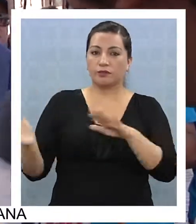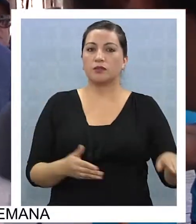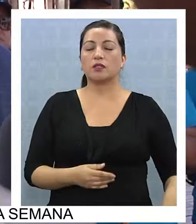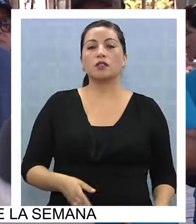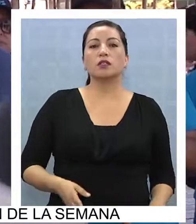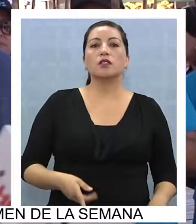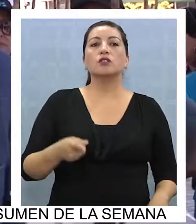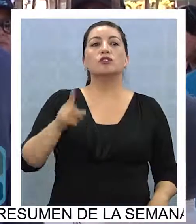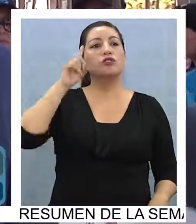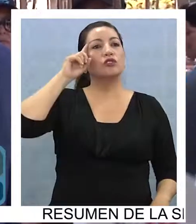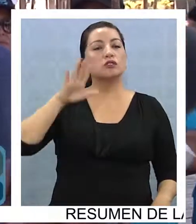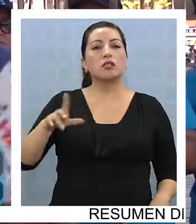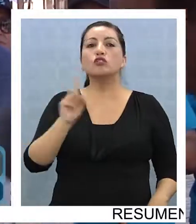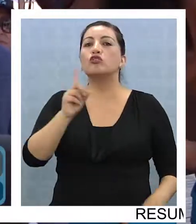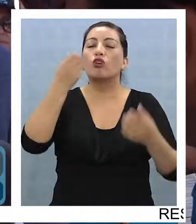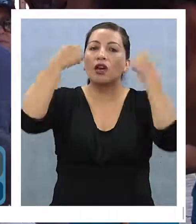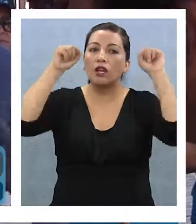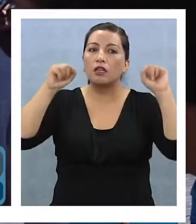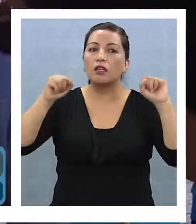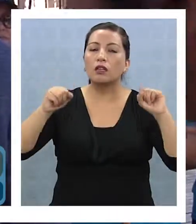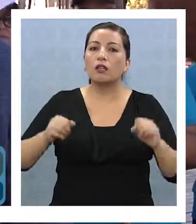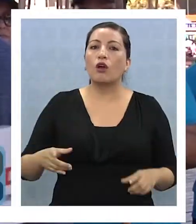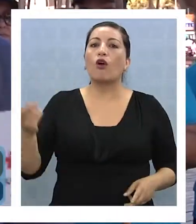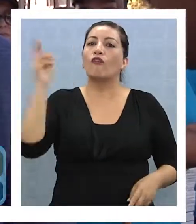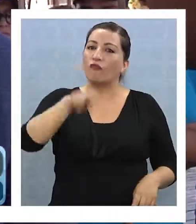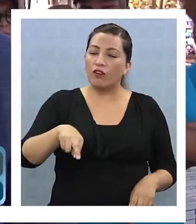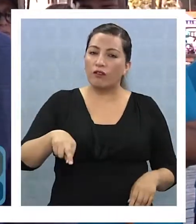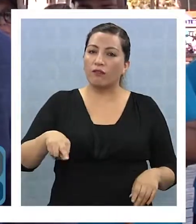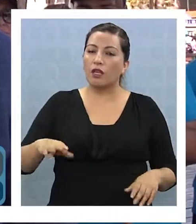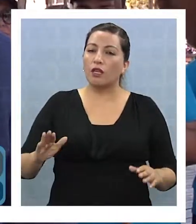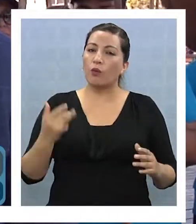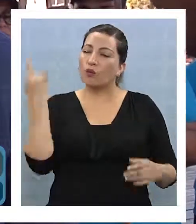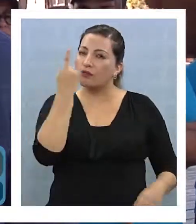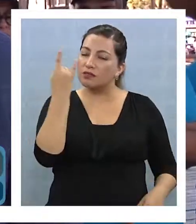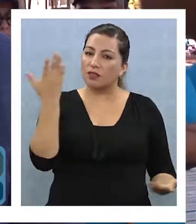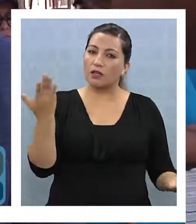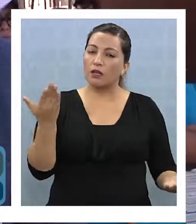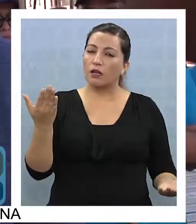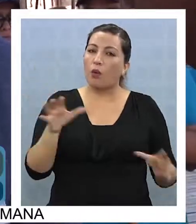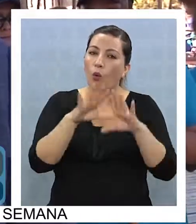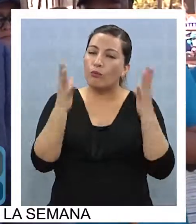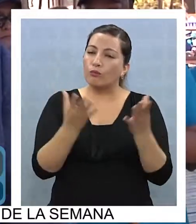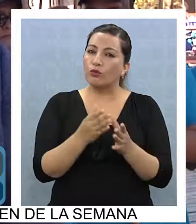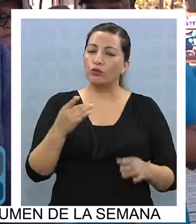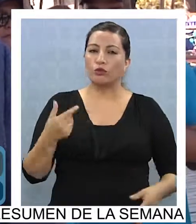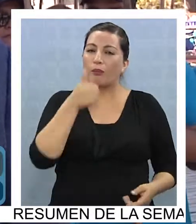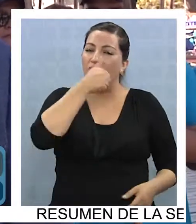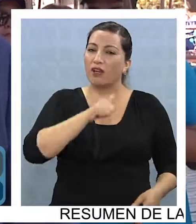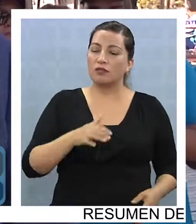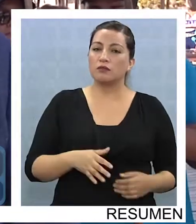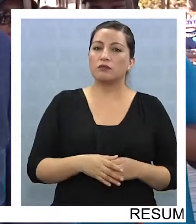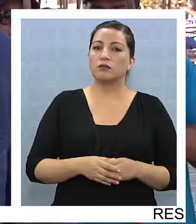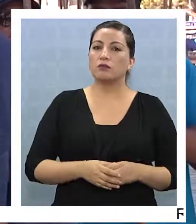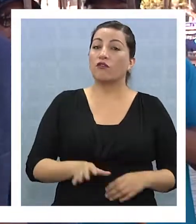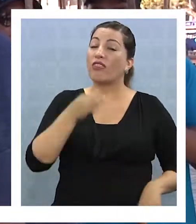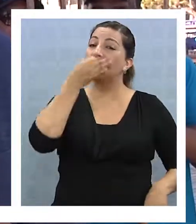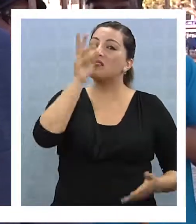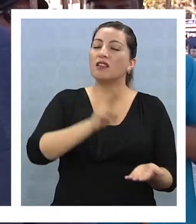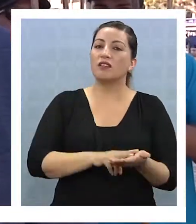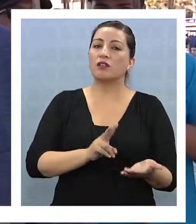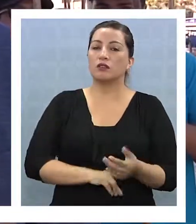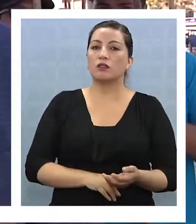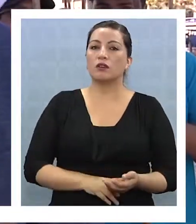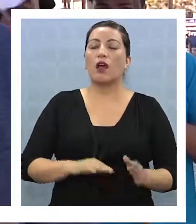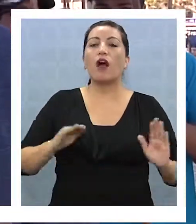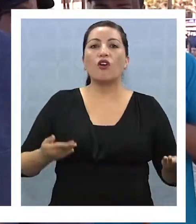que le va ir bien la elección, pero en el caso de que no ganarás, ¿volvería al mundo universitario, volvería al mundo privado o algún puesto por ahí? Voy a ser bien franco. Hoy día estoy,